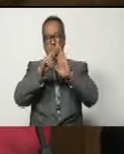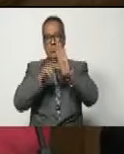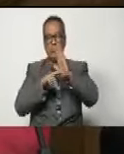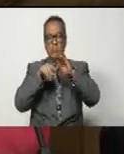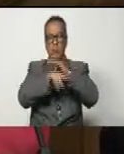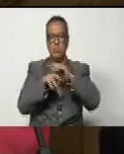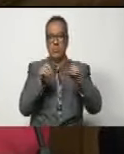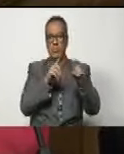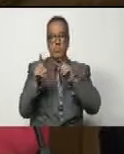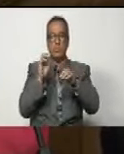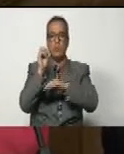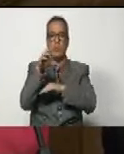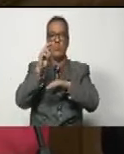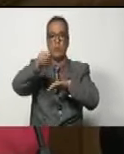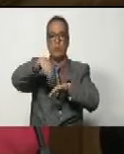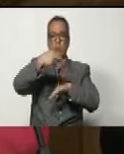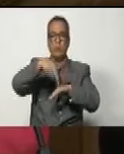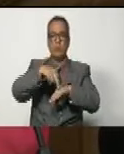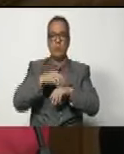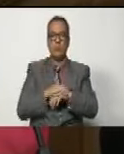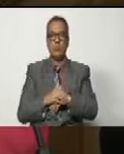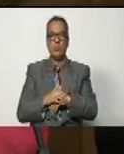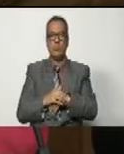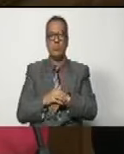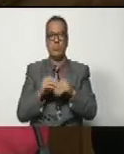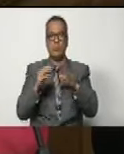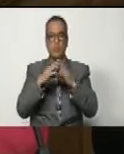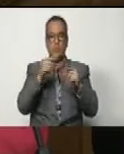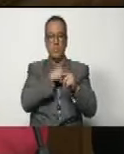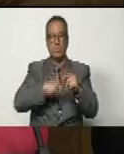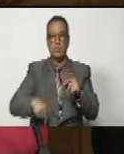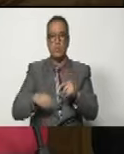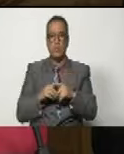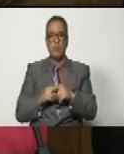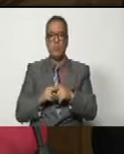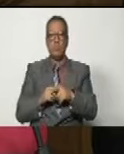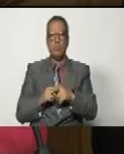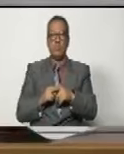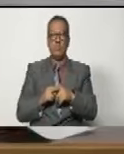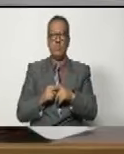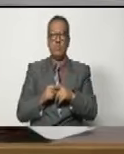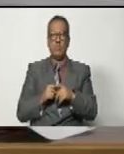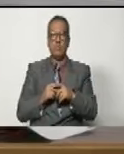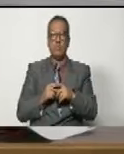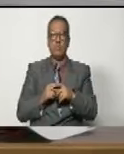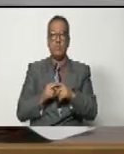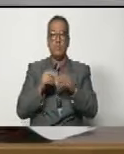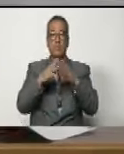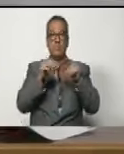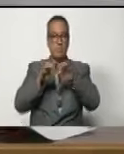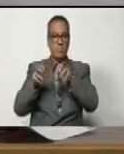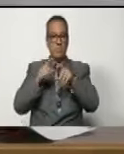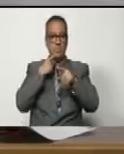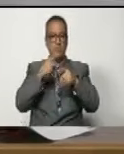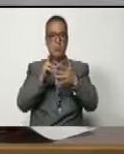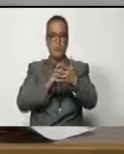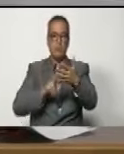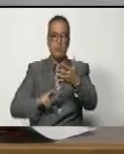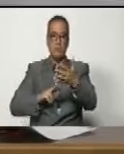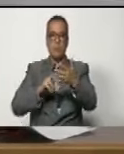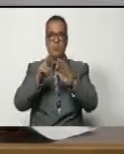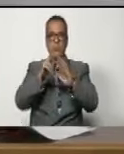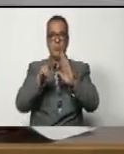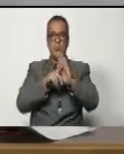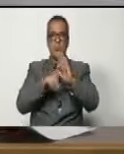del Reglamento Interior y de Debates de la Asamblea Nacional. Es todo, ciudadano presidente. Ciudadana secretaria, sirve dar lectura a la